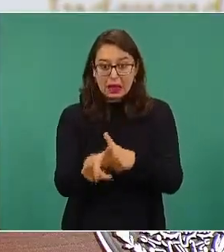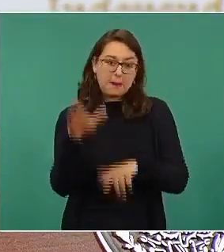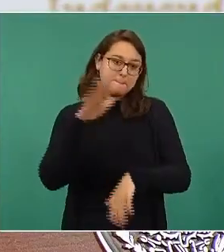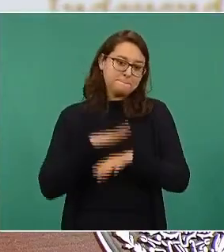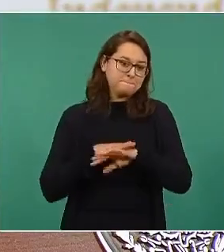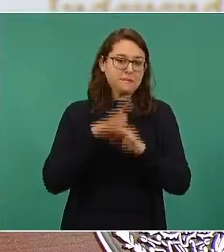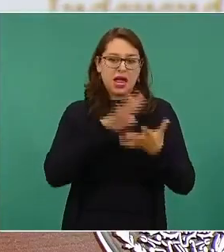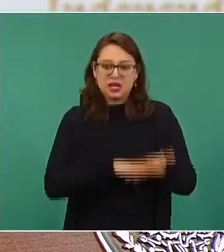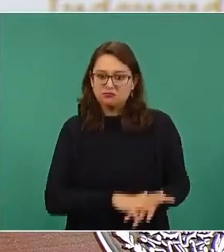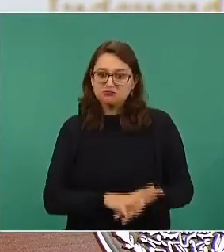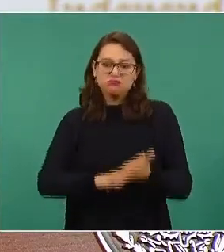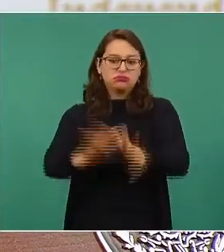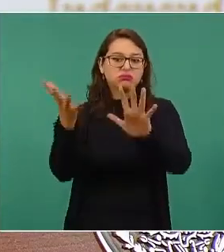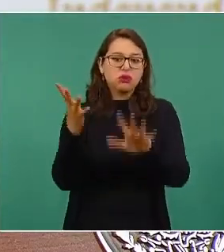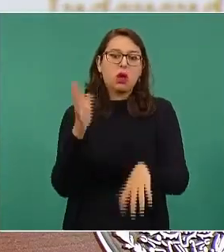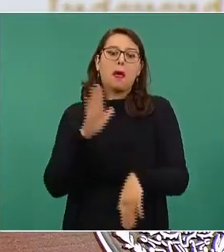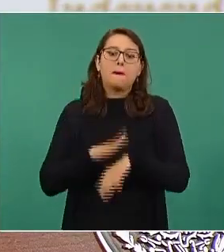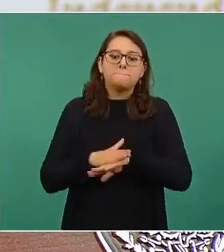la migración,